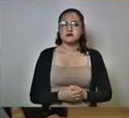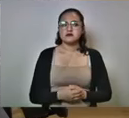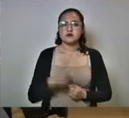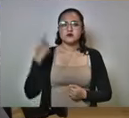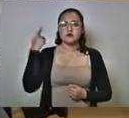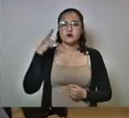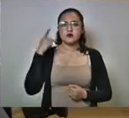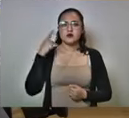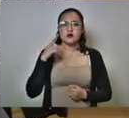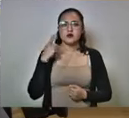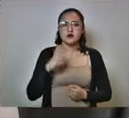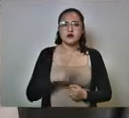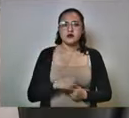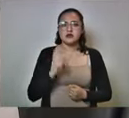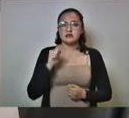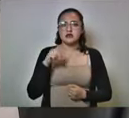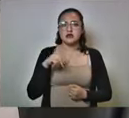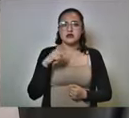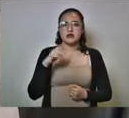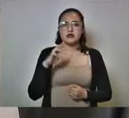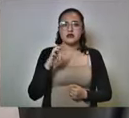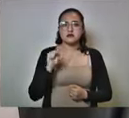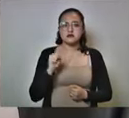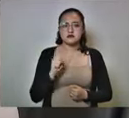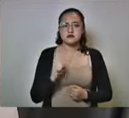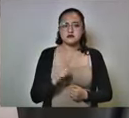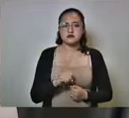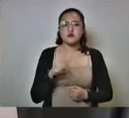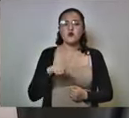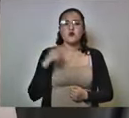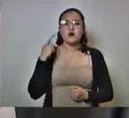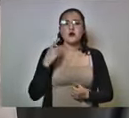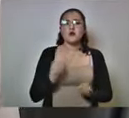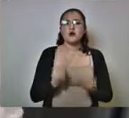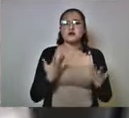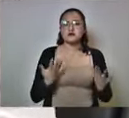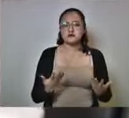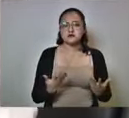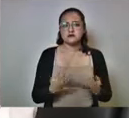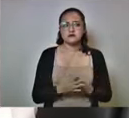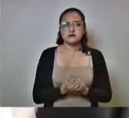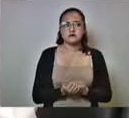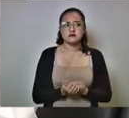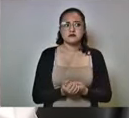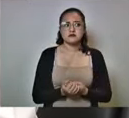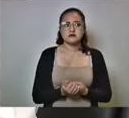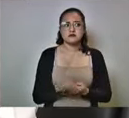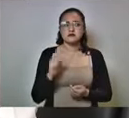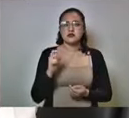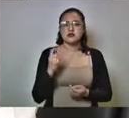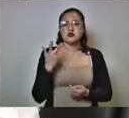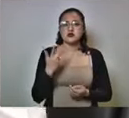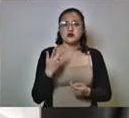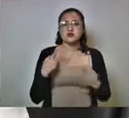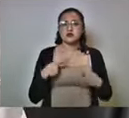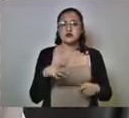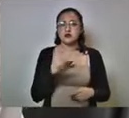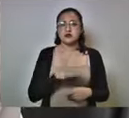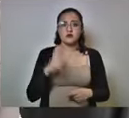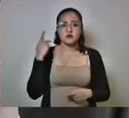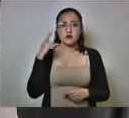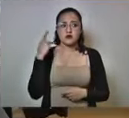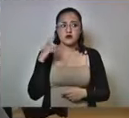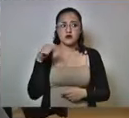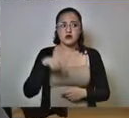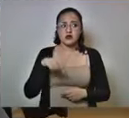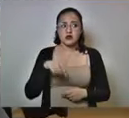Puebla, San Andrés, Izúcar. Puebla, ¿cuántos más? Permítame, 28 más. 28 casos en